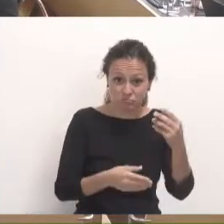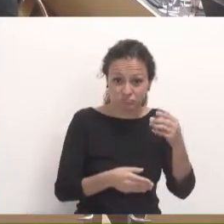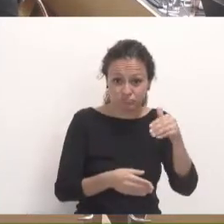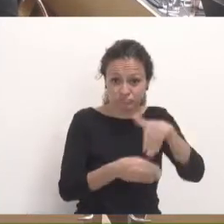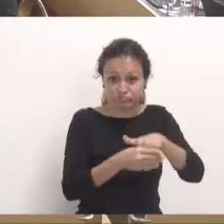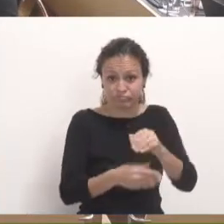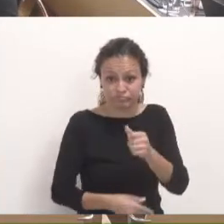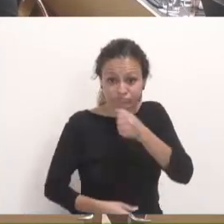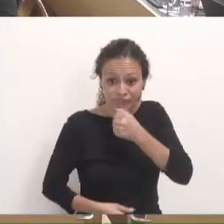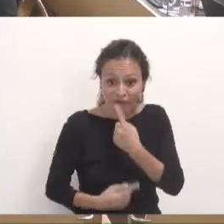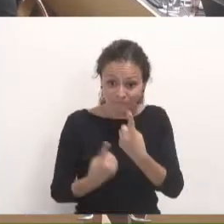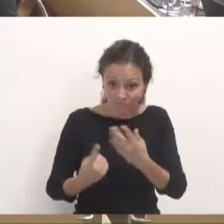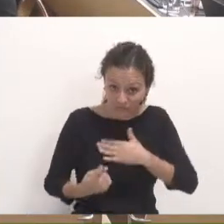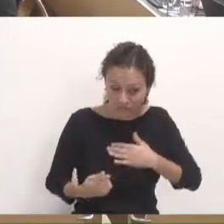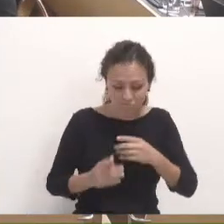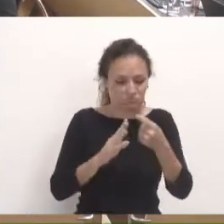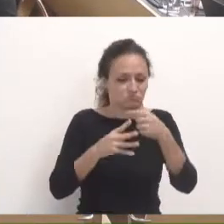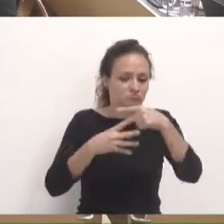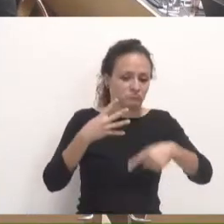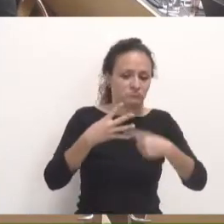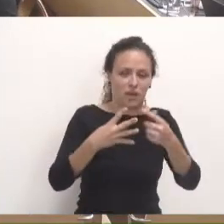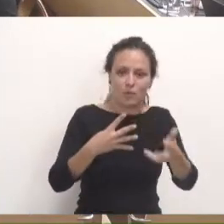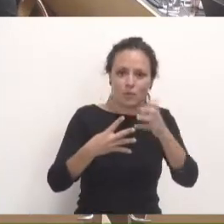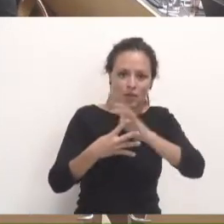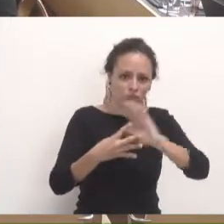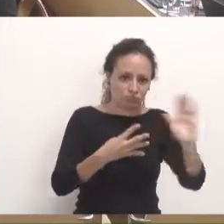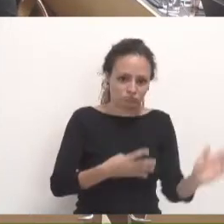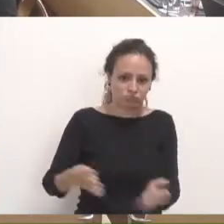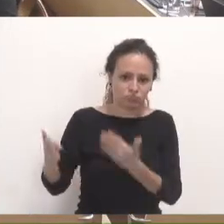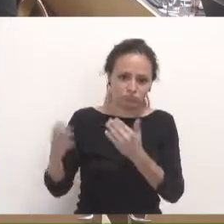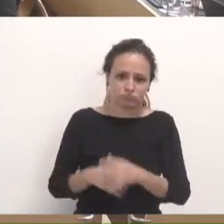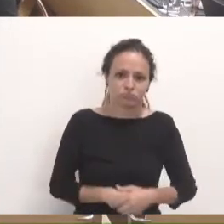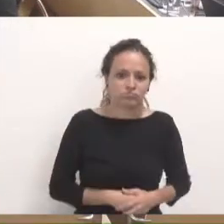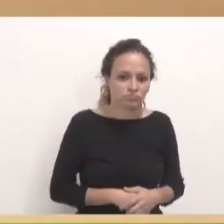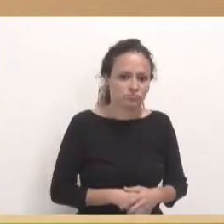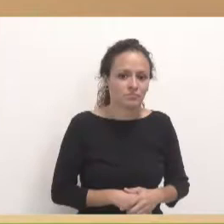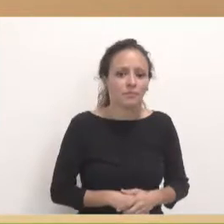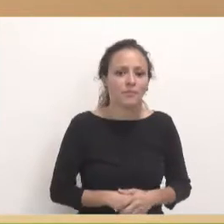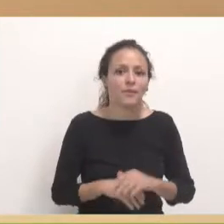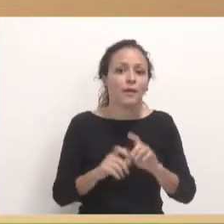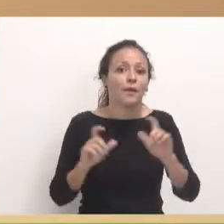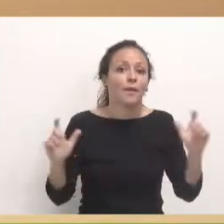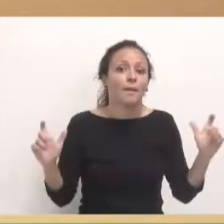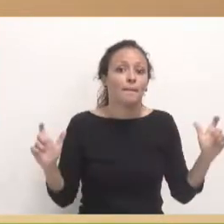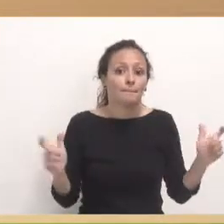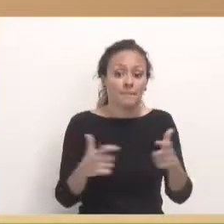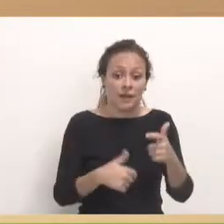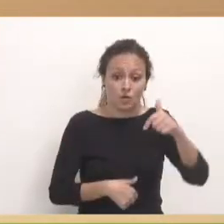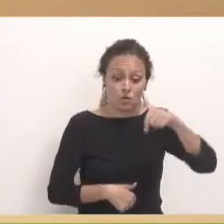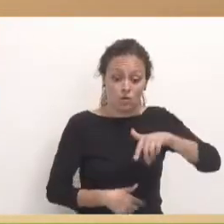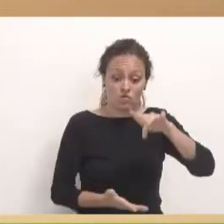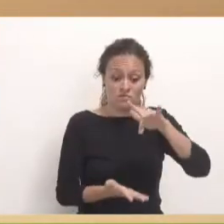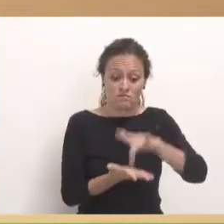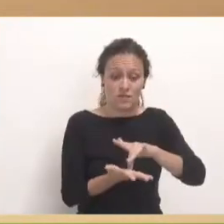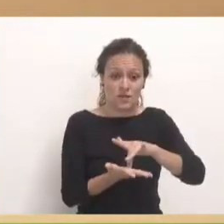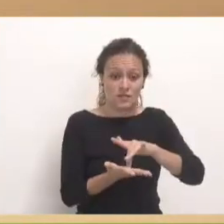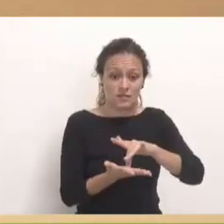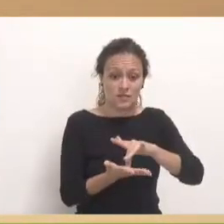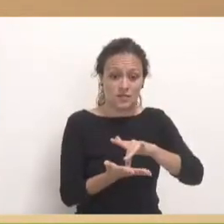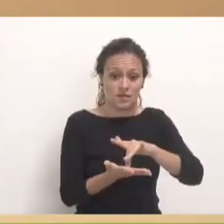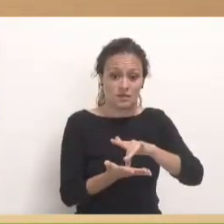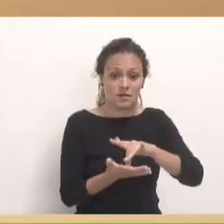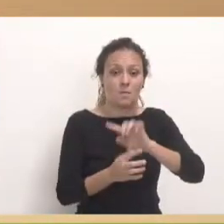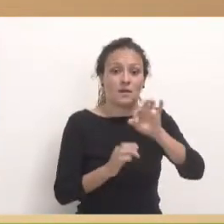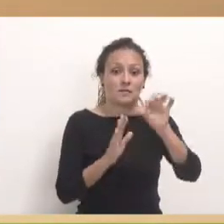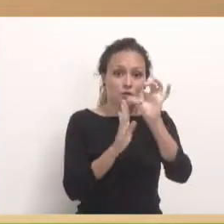Queda todos aprobados. Pasamos al pleno convocado para el día de la fecha con los siguientes